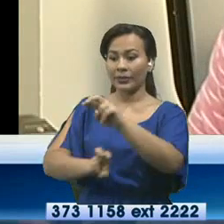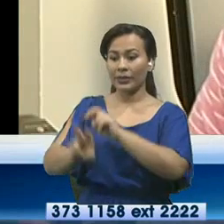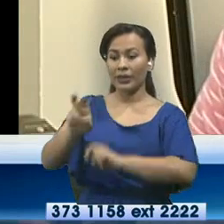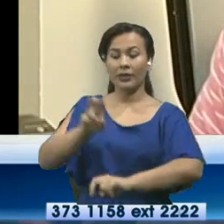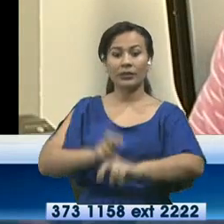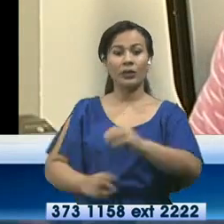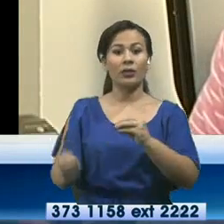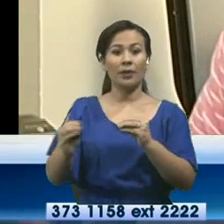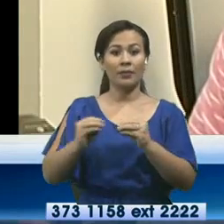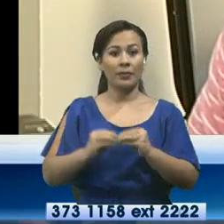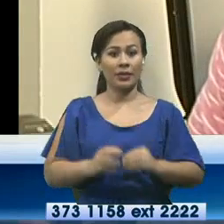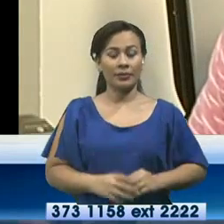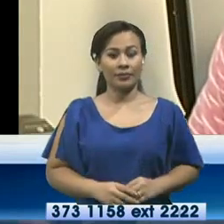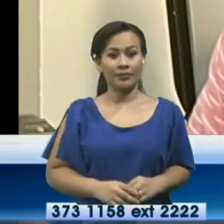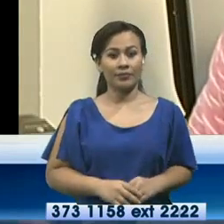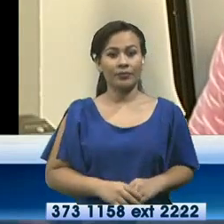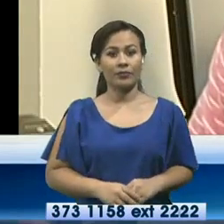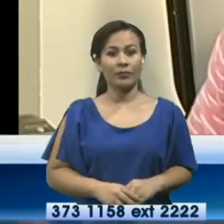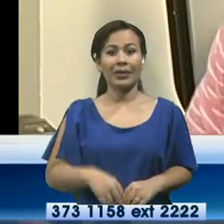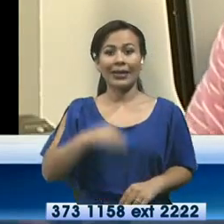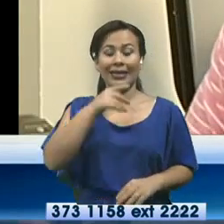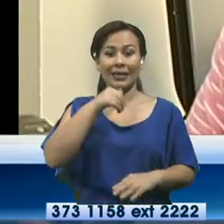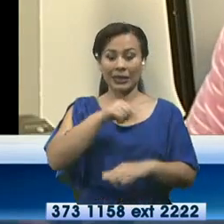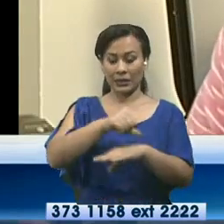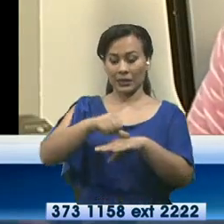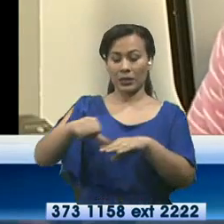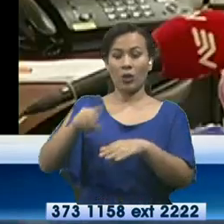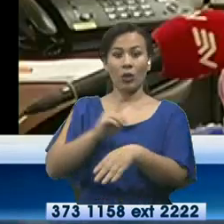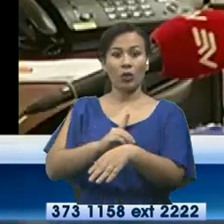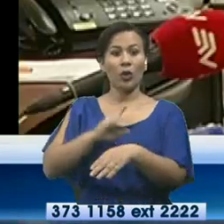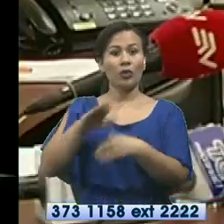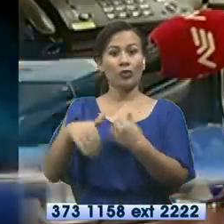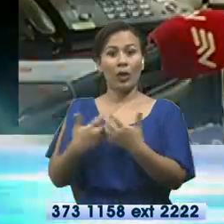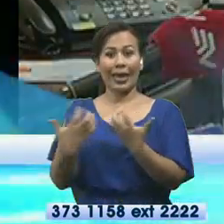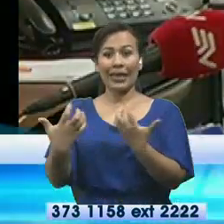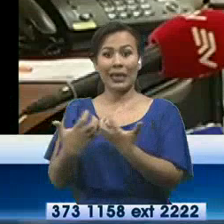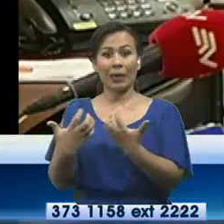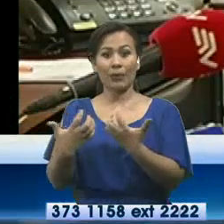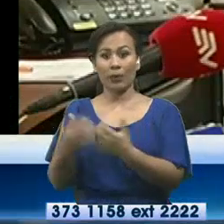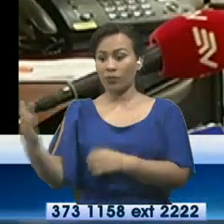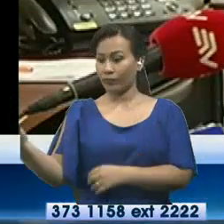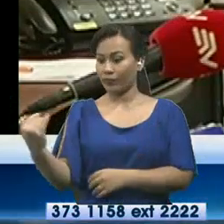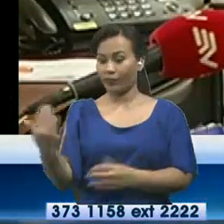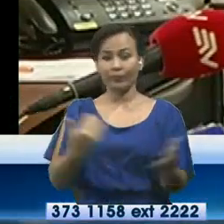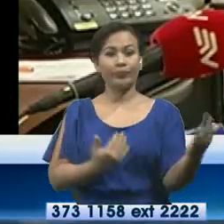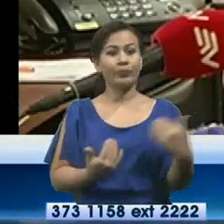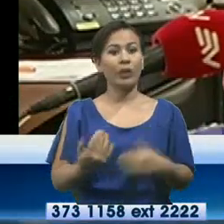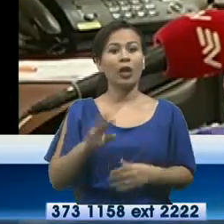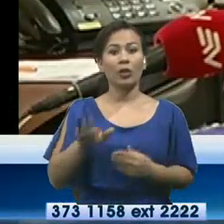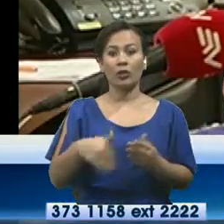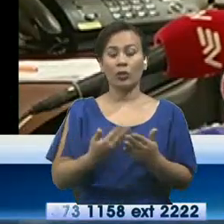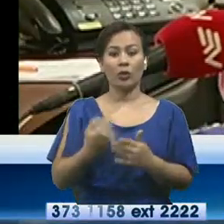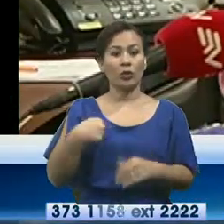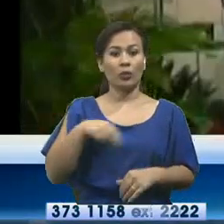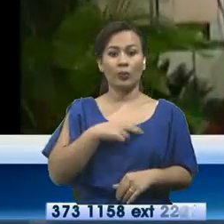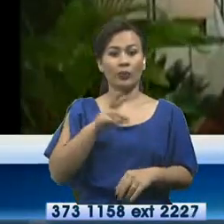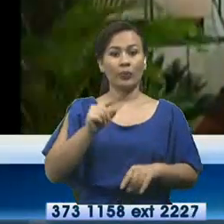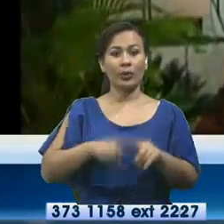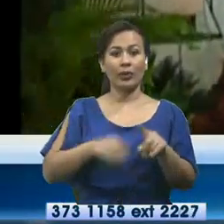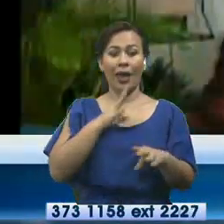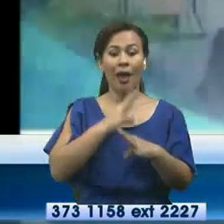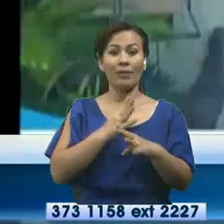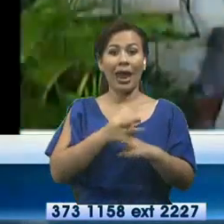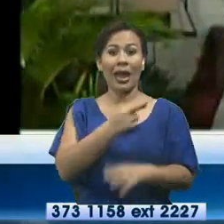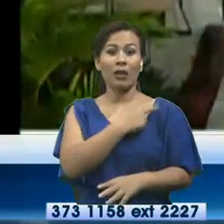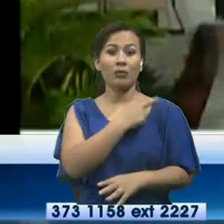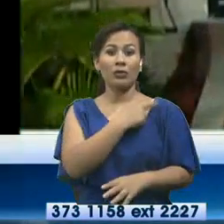amplíe la investigación no solo al cirujano, sino a todo el equipo. Según la fiscal provincial, no se puede hablar todavía de